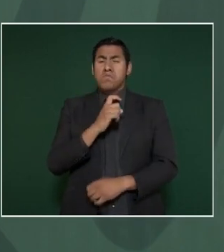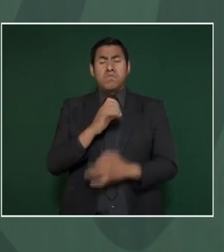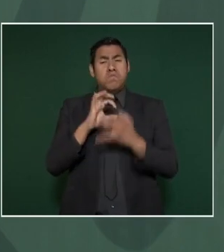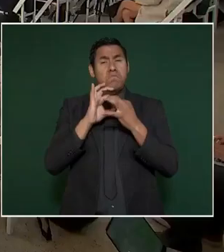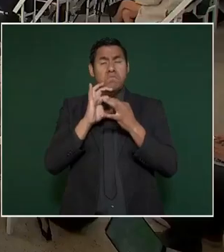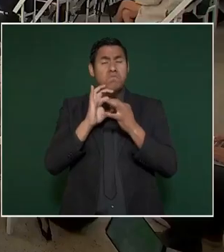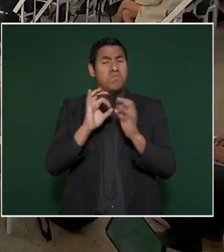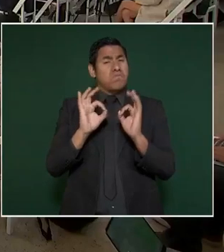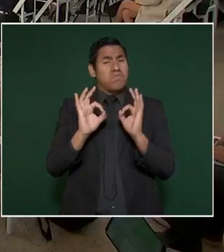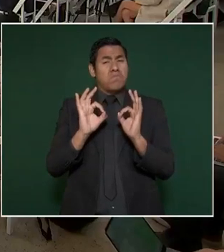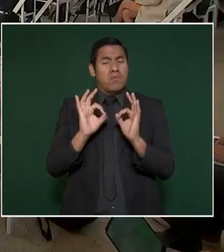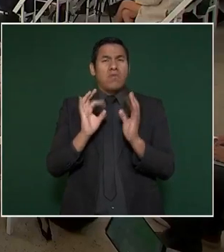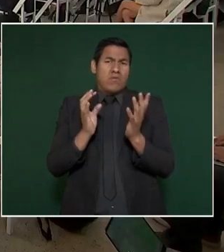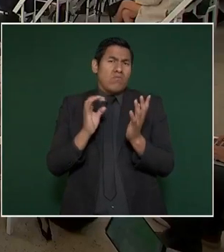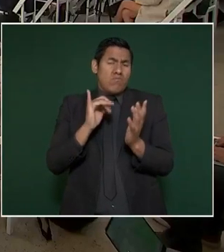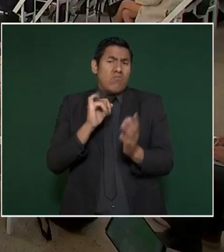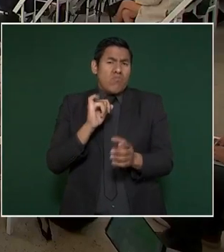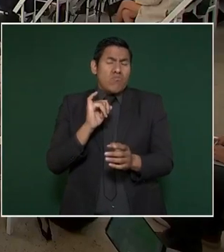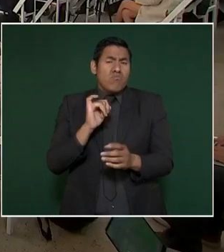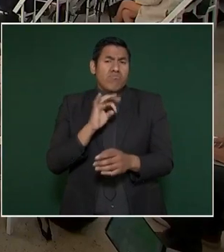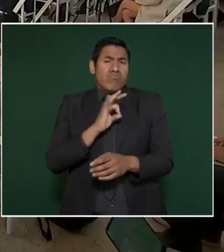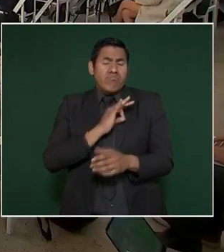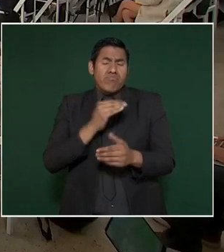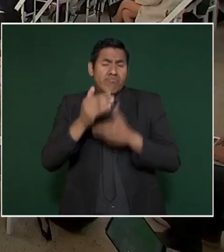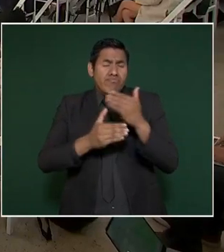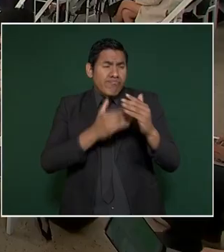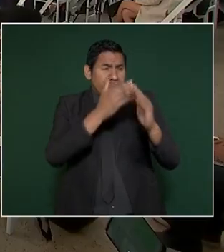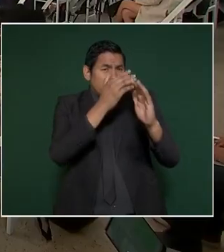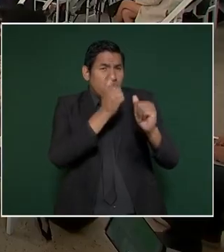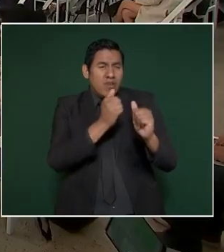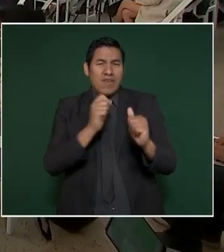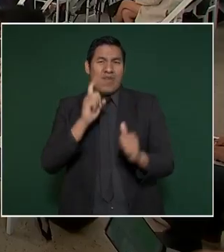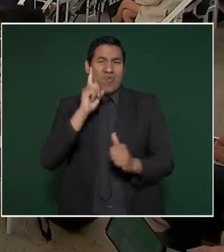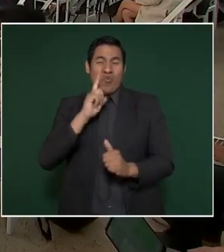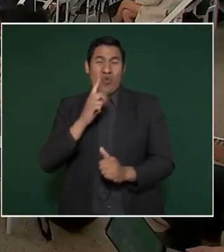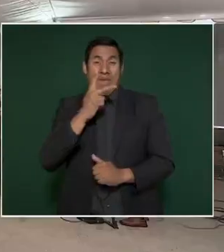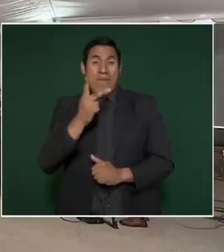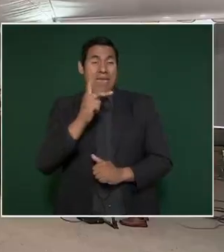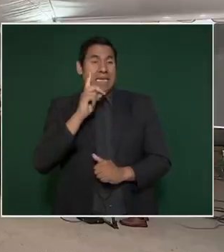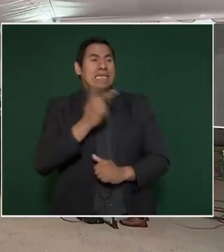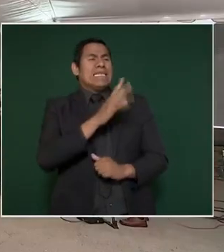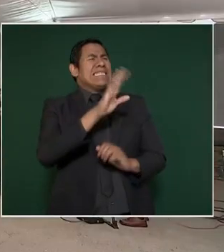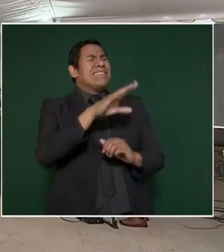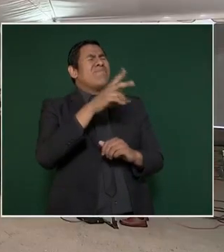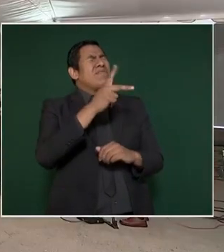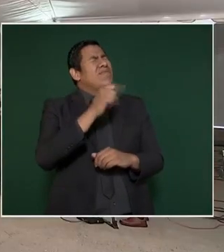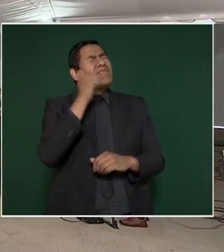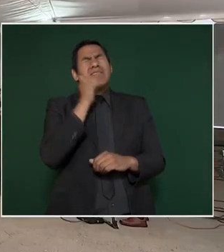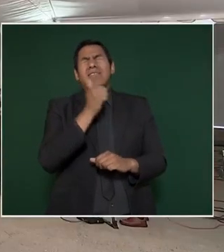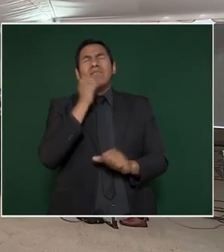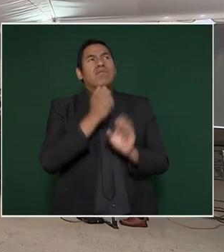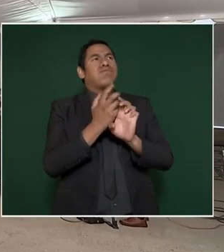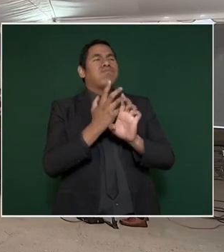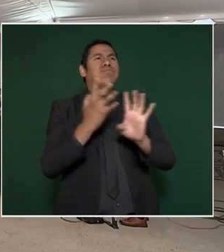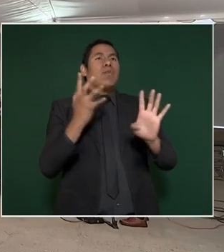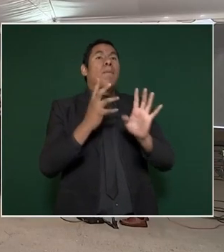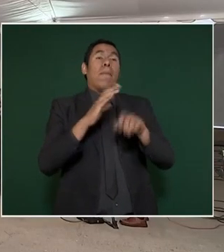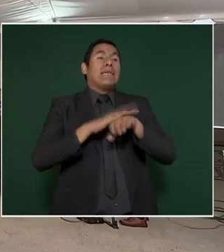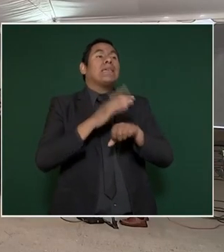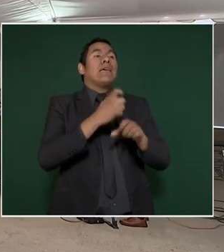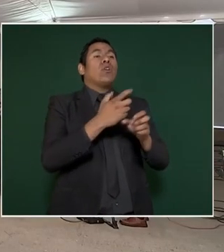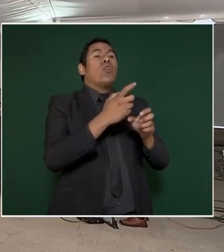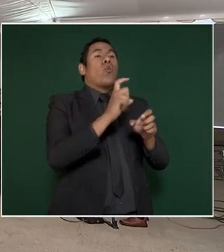podemos lograr acuerdos pero es que sí pero es que siempre la espera es muy muy larga el regreso es